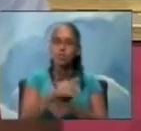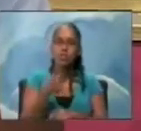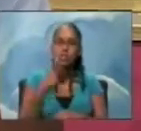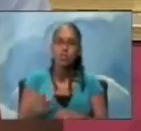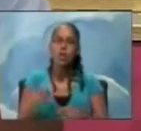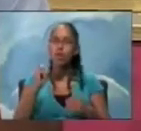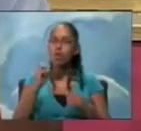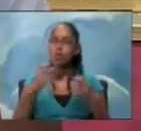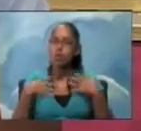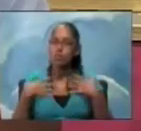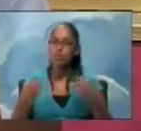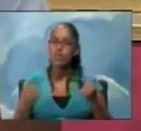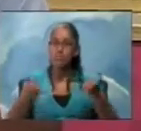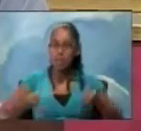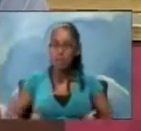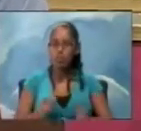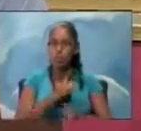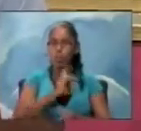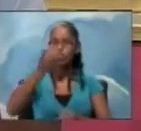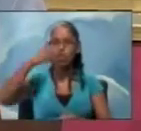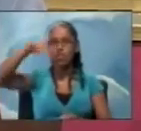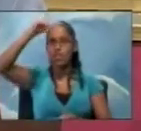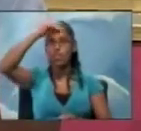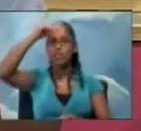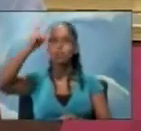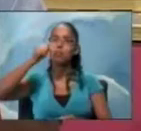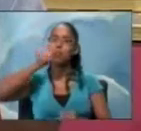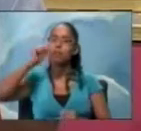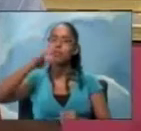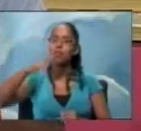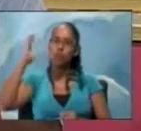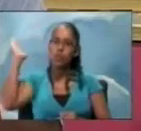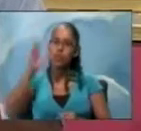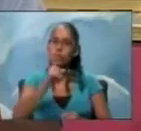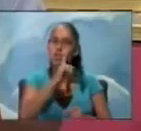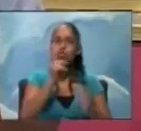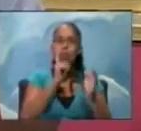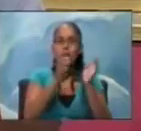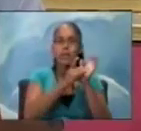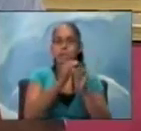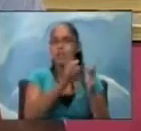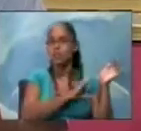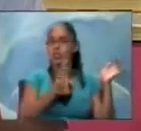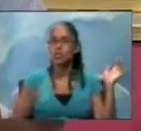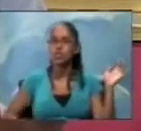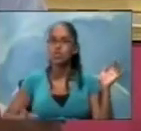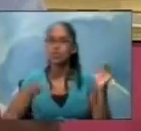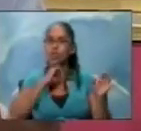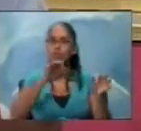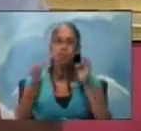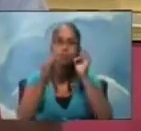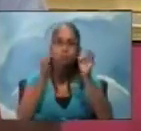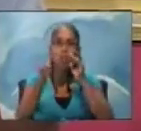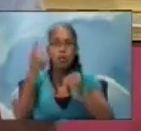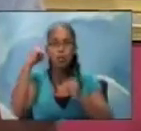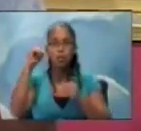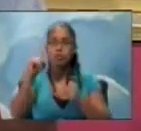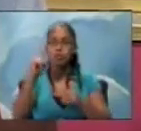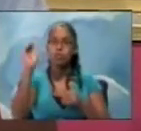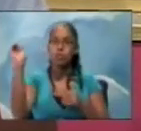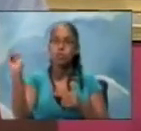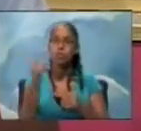Hosanna, hijo de David, bendito el que viene, en nombre del Señor, era una expresión mesiánica. Y es por eso que los principales